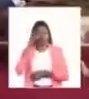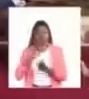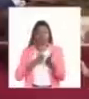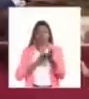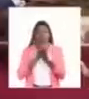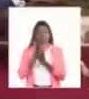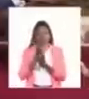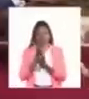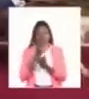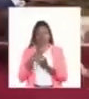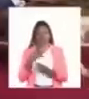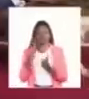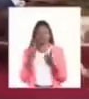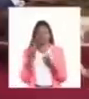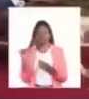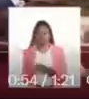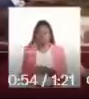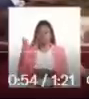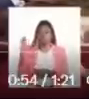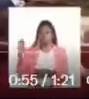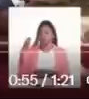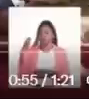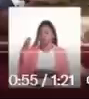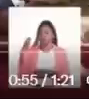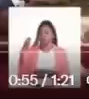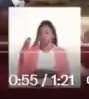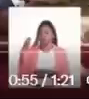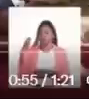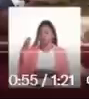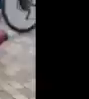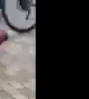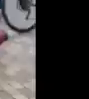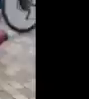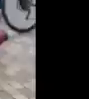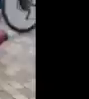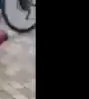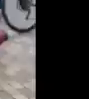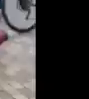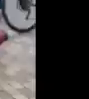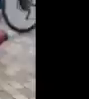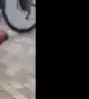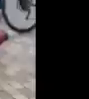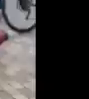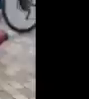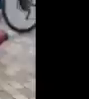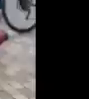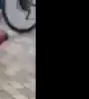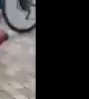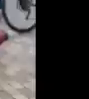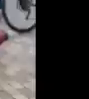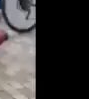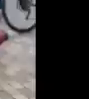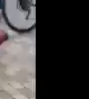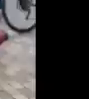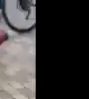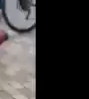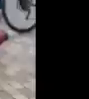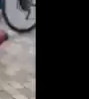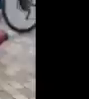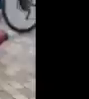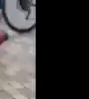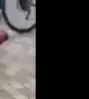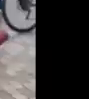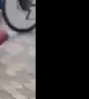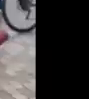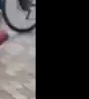que necesitamos en Colombia. Y agradecemos. Ahí lo dijo, no hay dudas. Pues acá le recuerdan también,